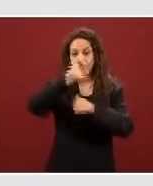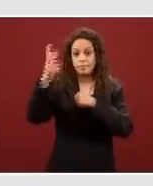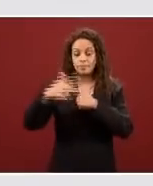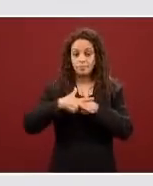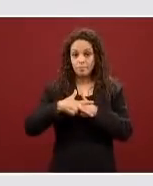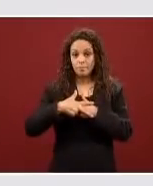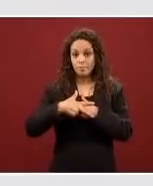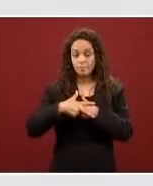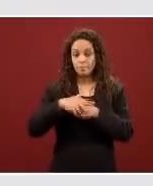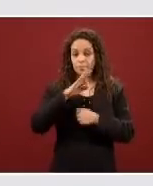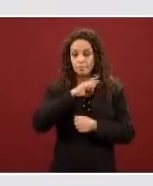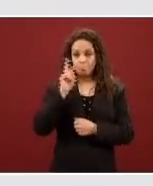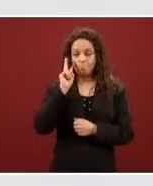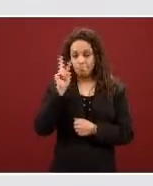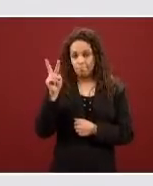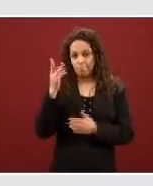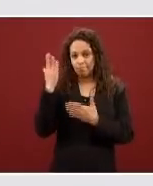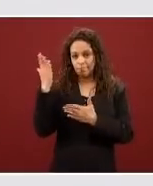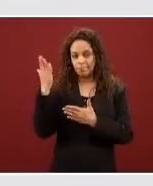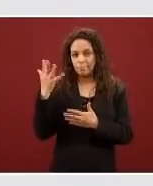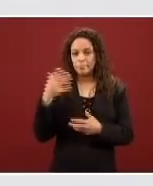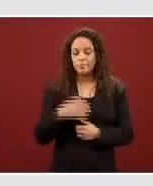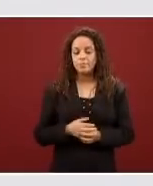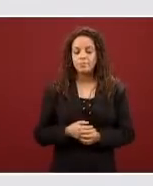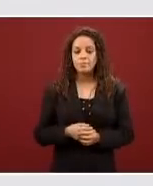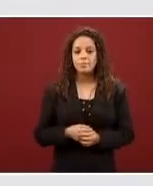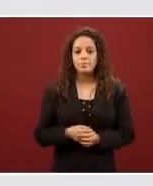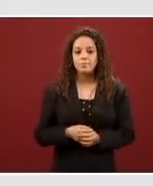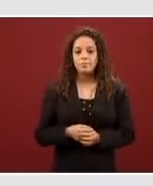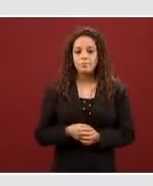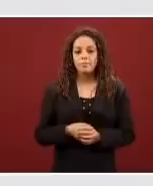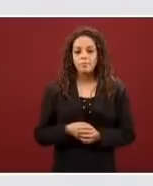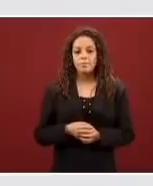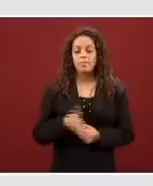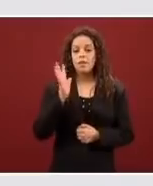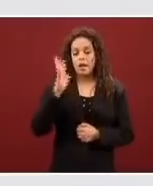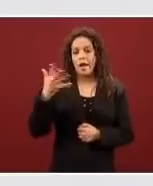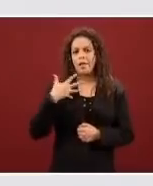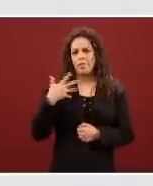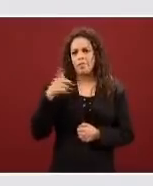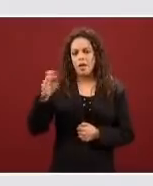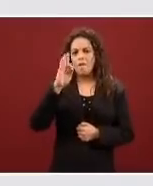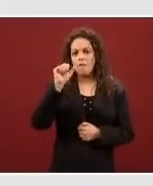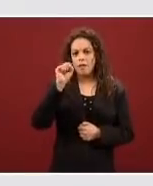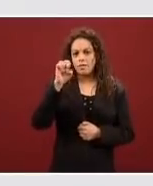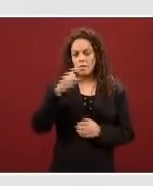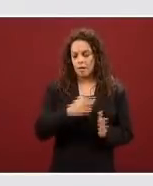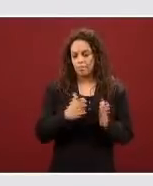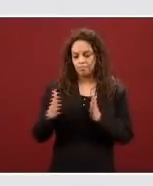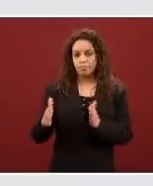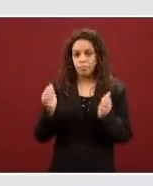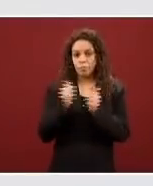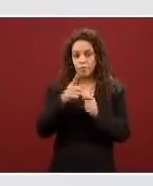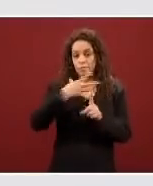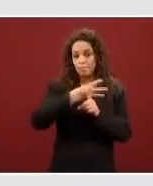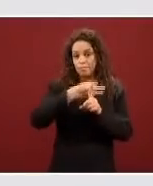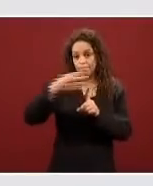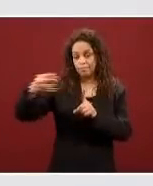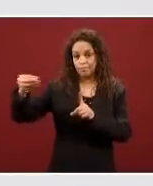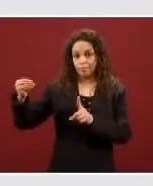a, ya sabíamos que había entrado en una fase epidémica como tal, más sin embargo el escalamiento pues ha